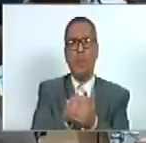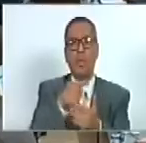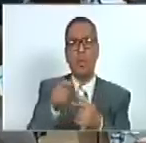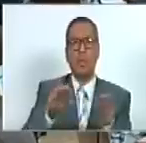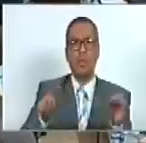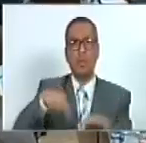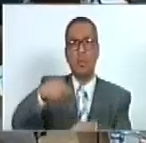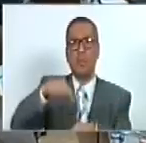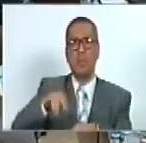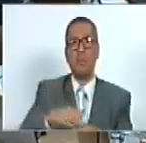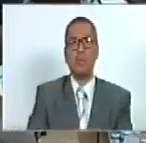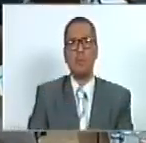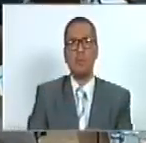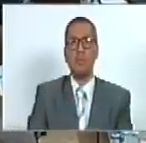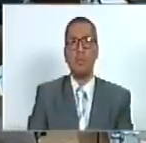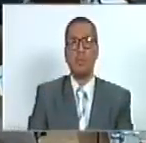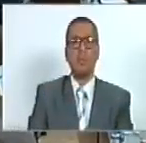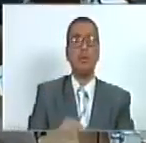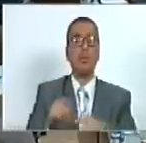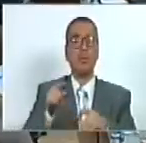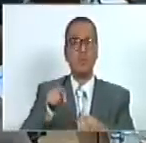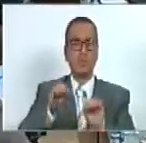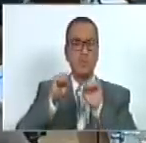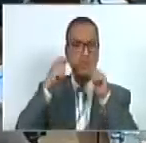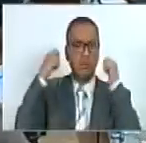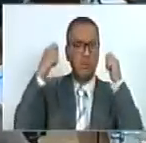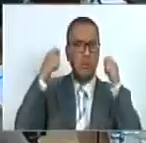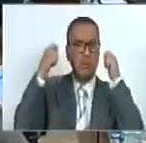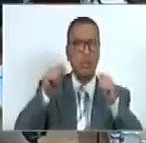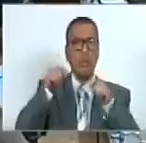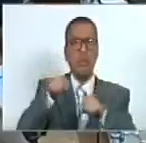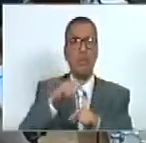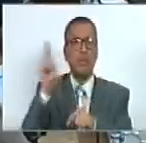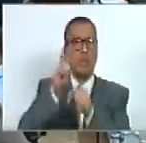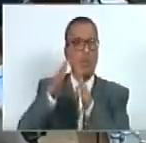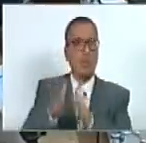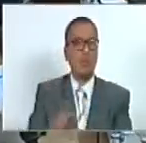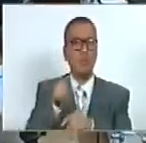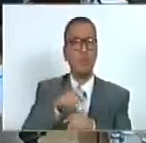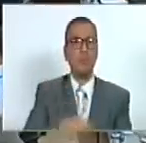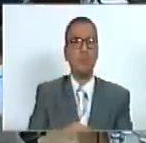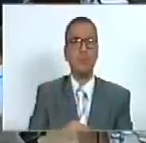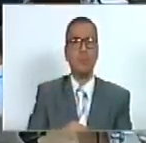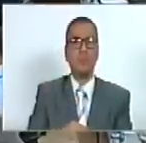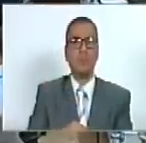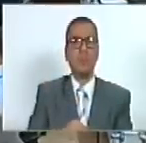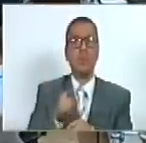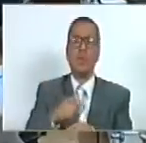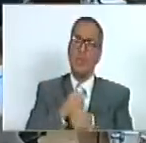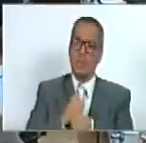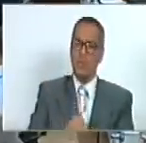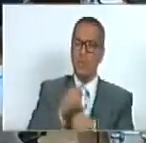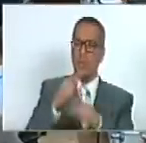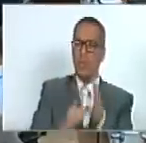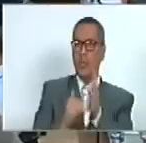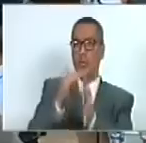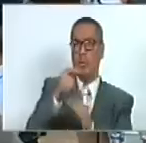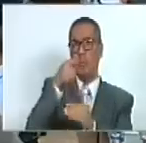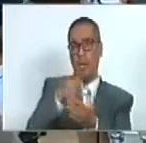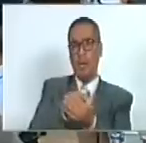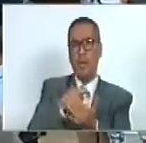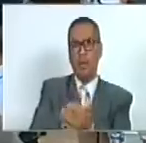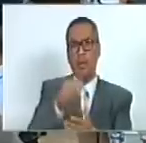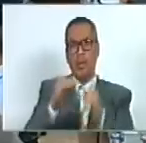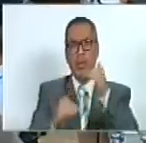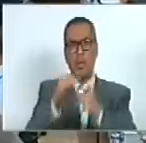mínimo nacional. Nos quejamos porque los venezolanos estaban esperando un aumento a su salario que